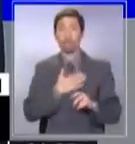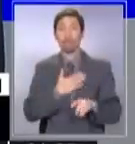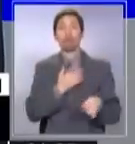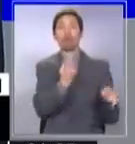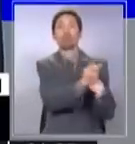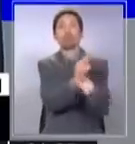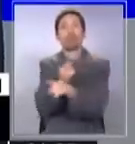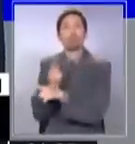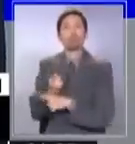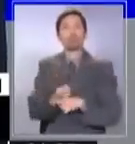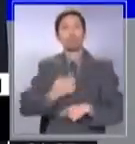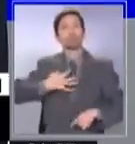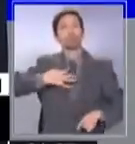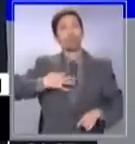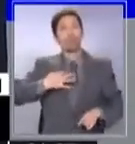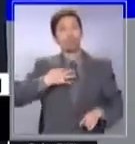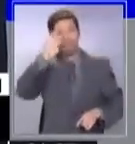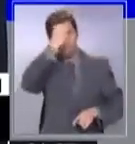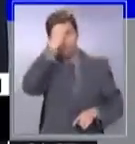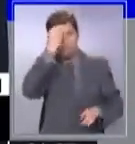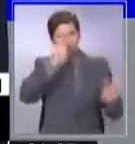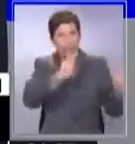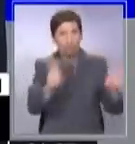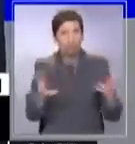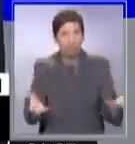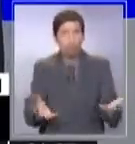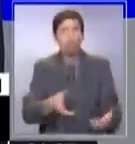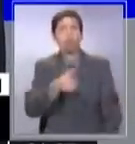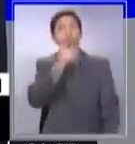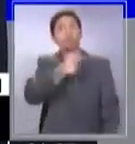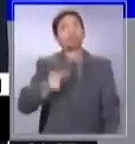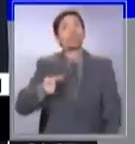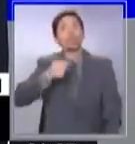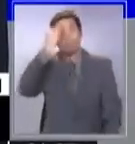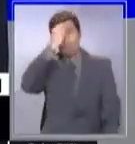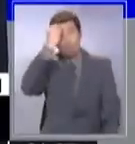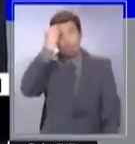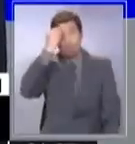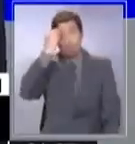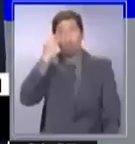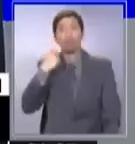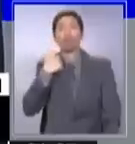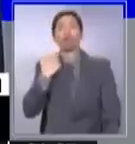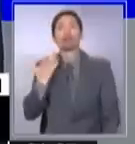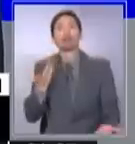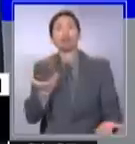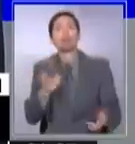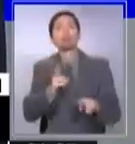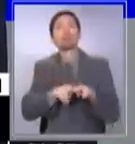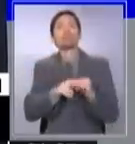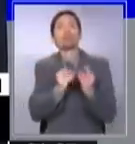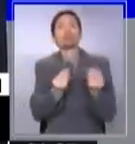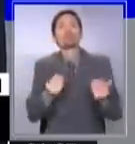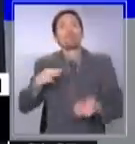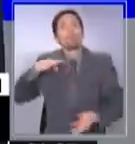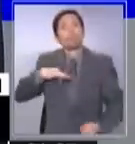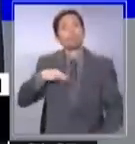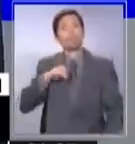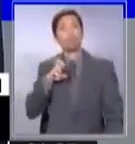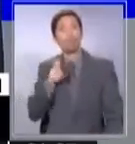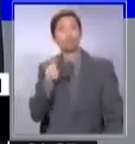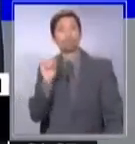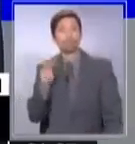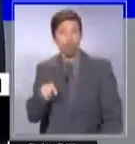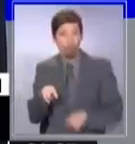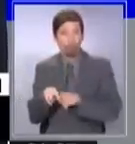en los temas que la gente está preocupada hoy día la gente está preocupada del tema de las pensiones Cuál va a ser la solución de las pensiones Cuál va a ser la